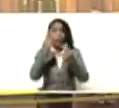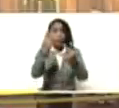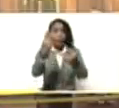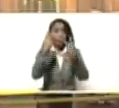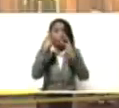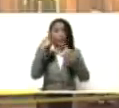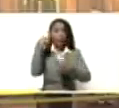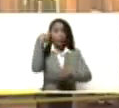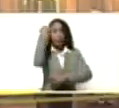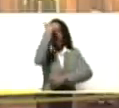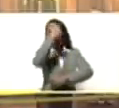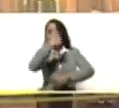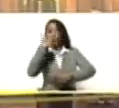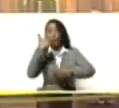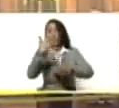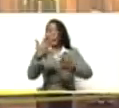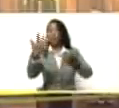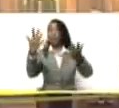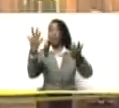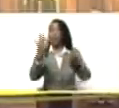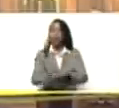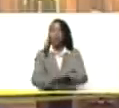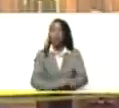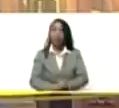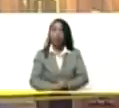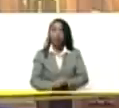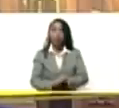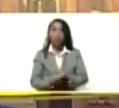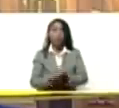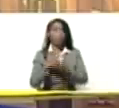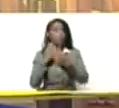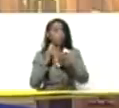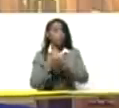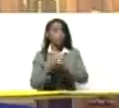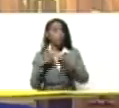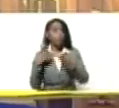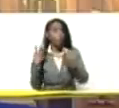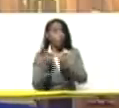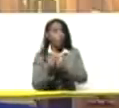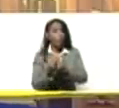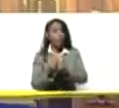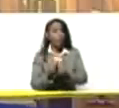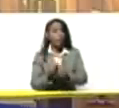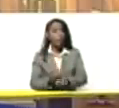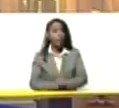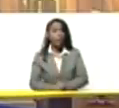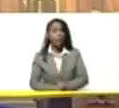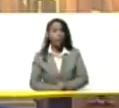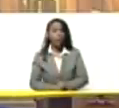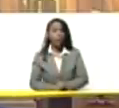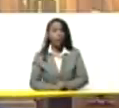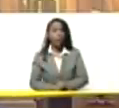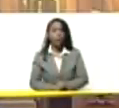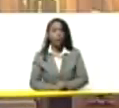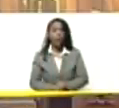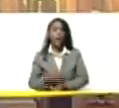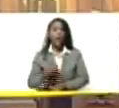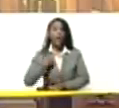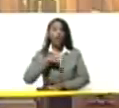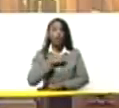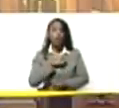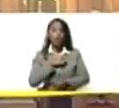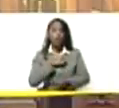diálogo y esa paz y ese diálogo que se ha consolidado esa victoria de la institucionalidad de la constitución venezolana frente a la agenda